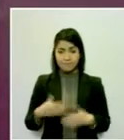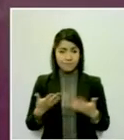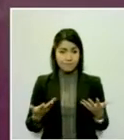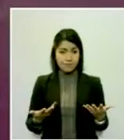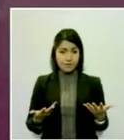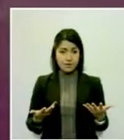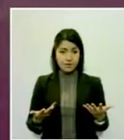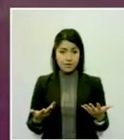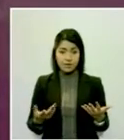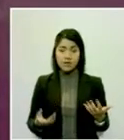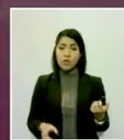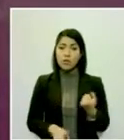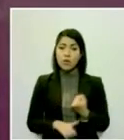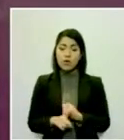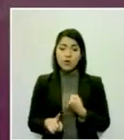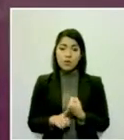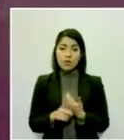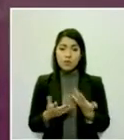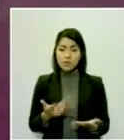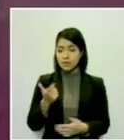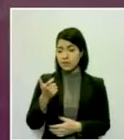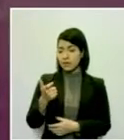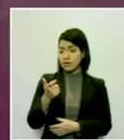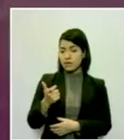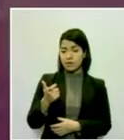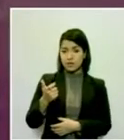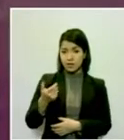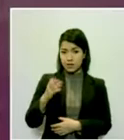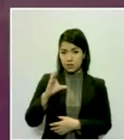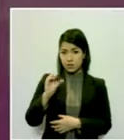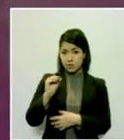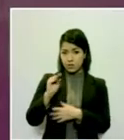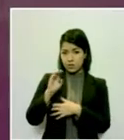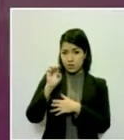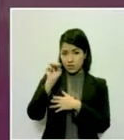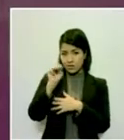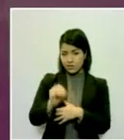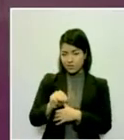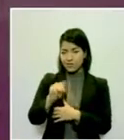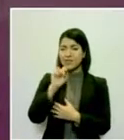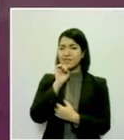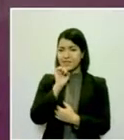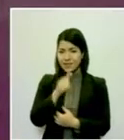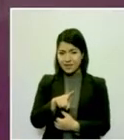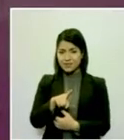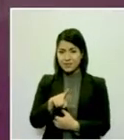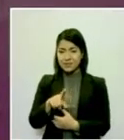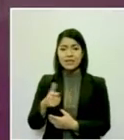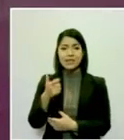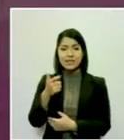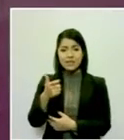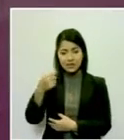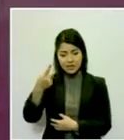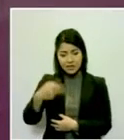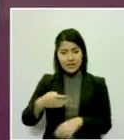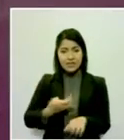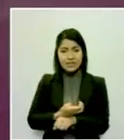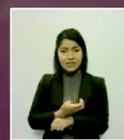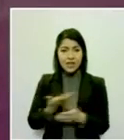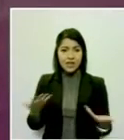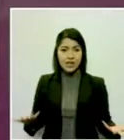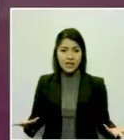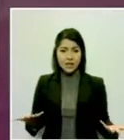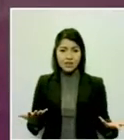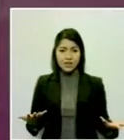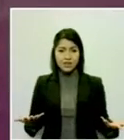comprometen no nada más las finanzas del Colegio de Bachilleres, sino comprometen las finanzas del Estado. Tanto es